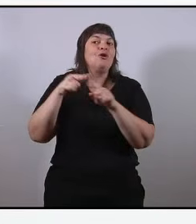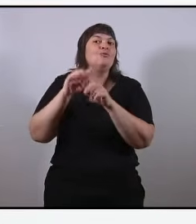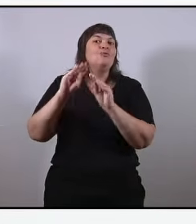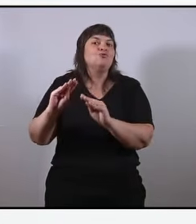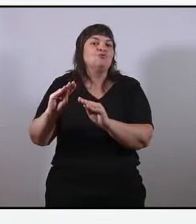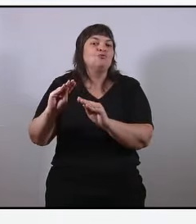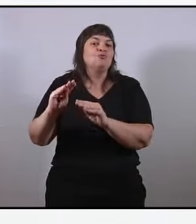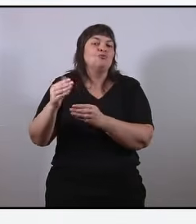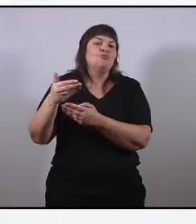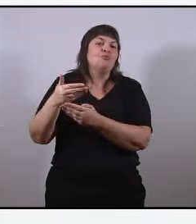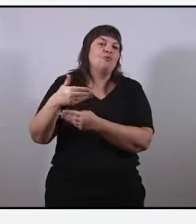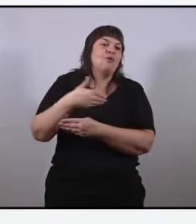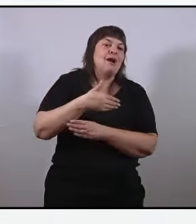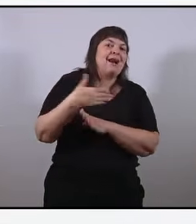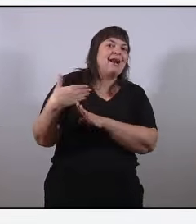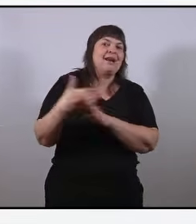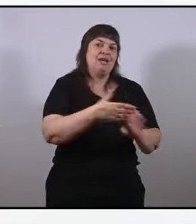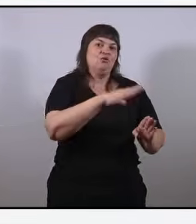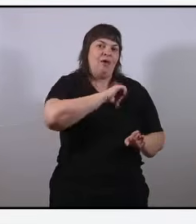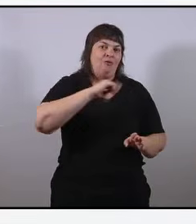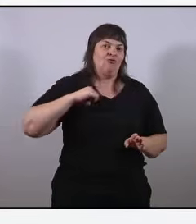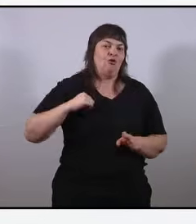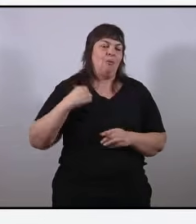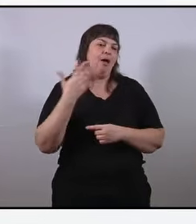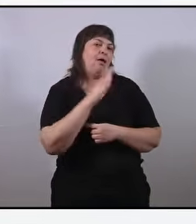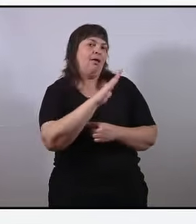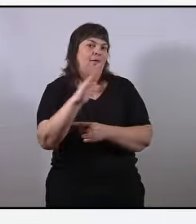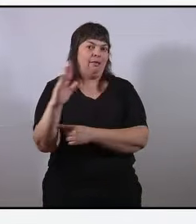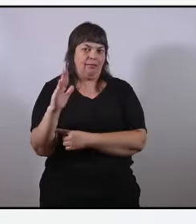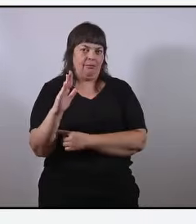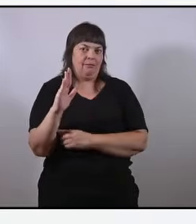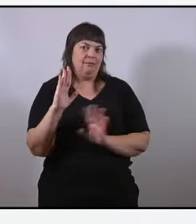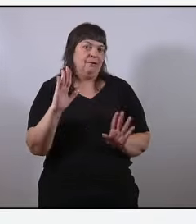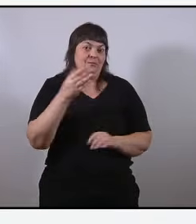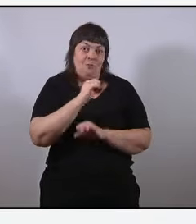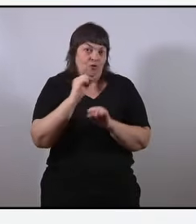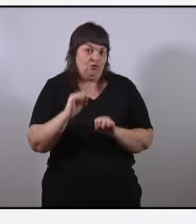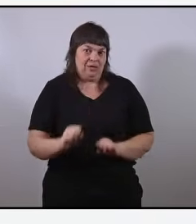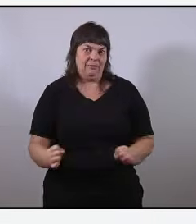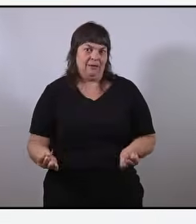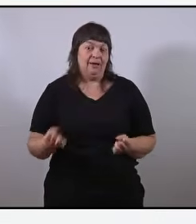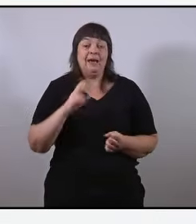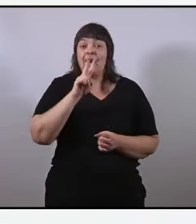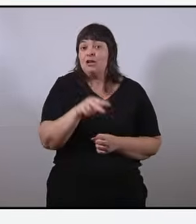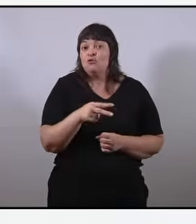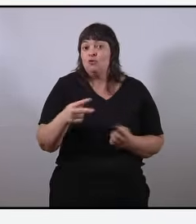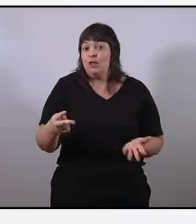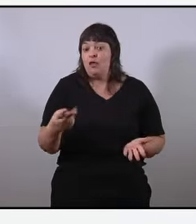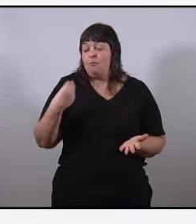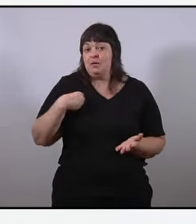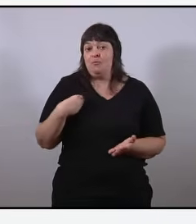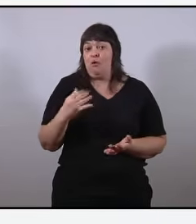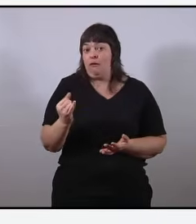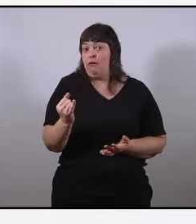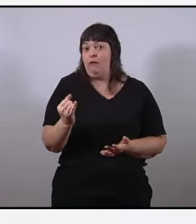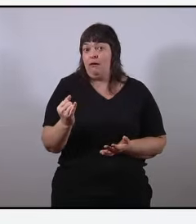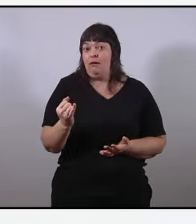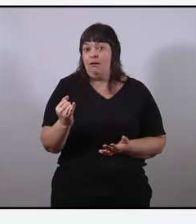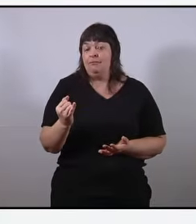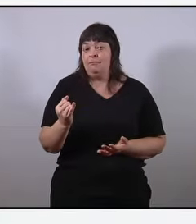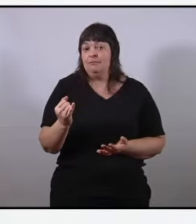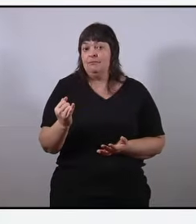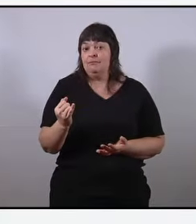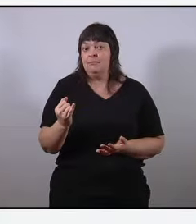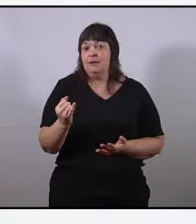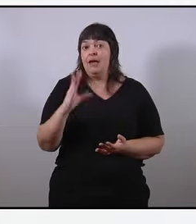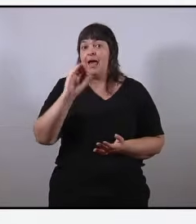sea generalizable a todas las comunidades autónomas. Y como esto es imposible, el resultado es el que tenemos encima de la mesa.